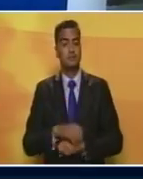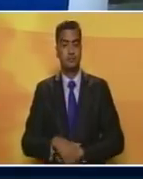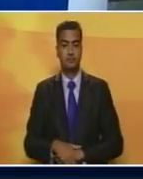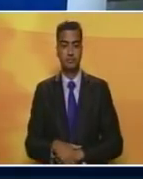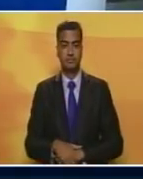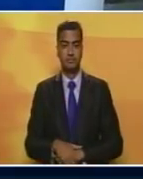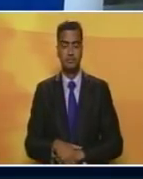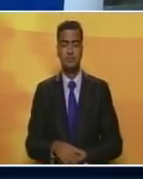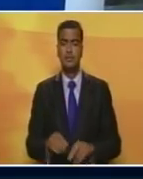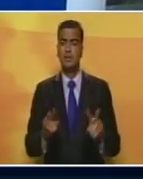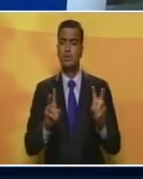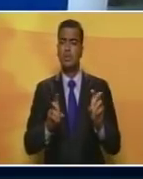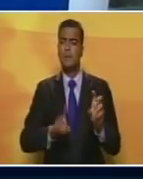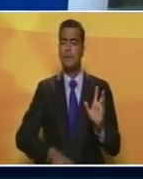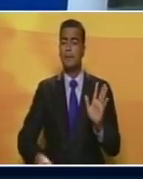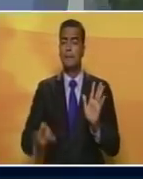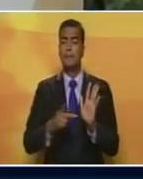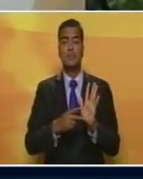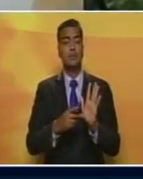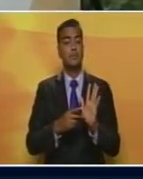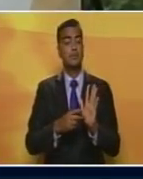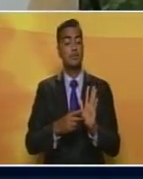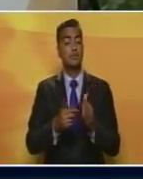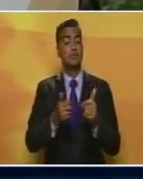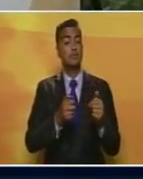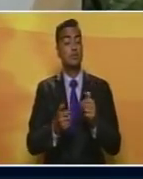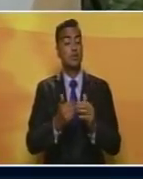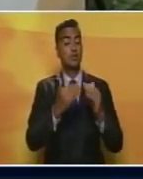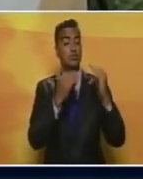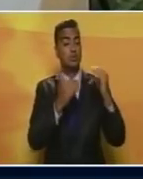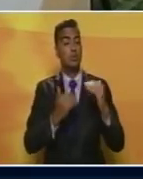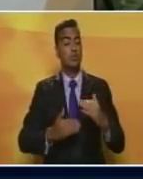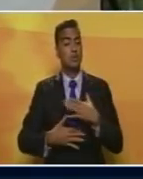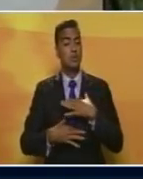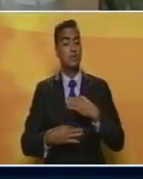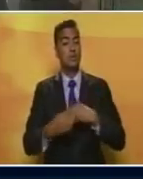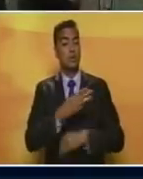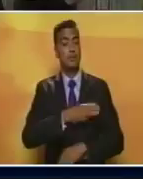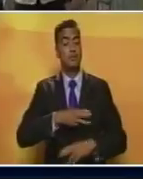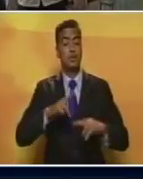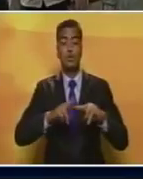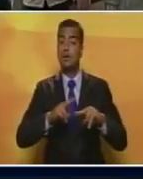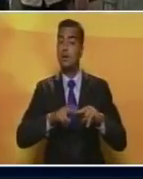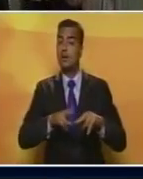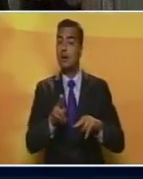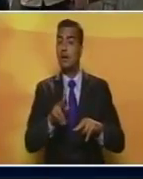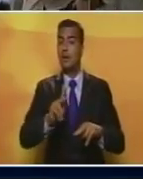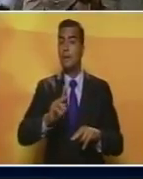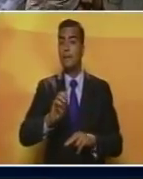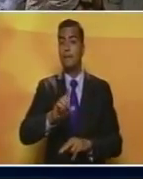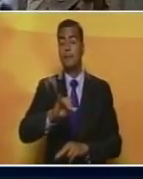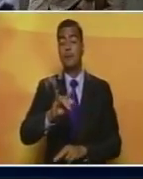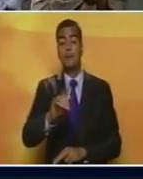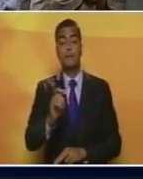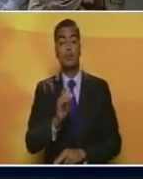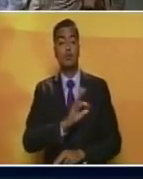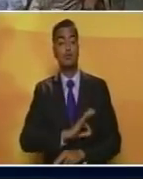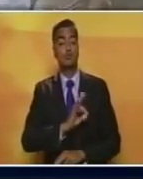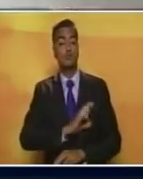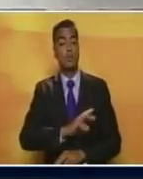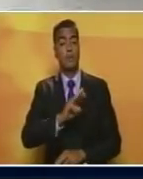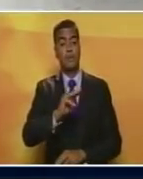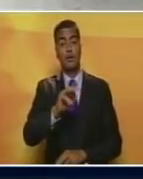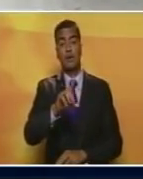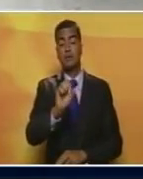se encarga de rescatar a esas almas y esos corazones que están en situación de calle, primeramente